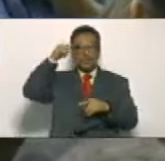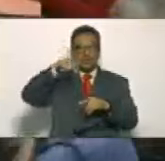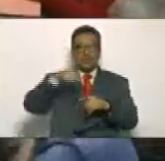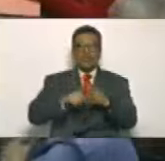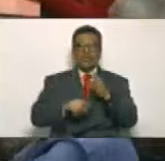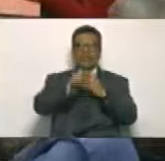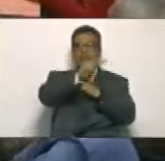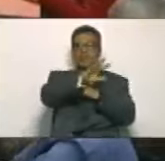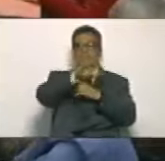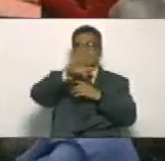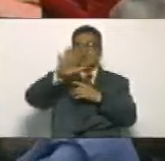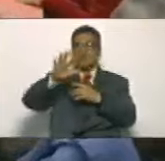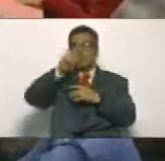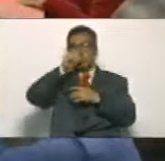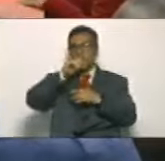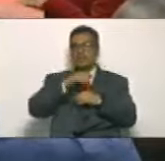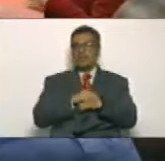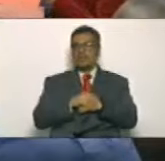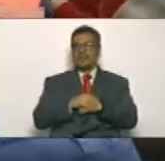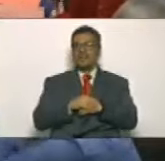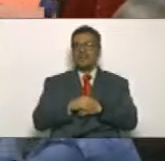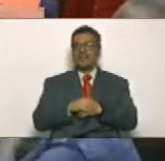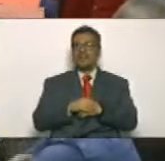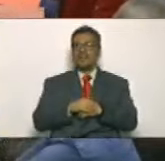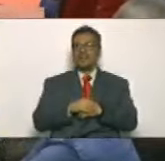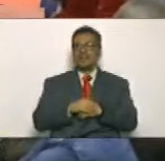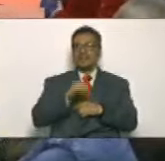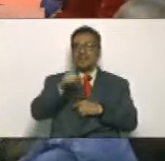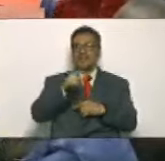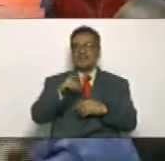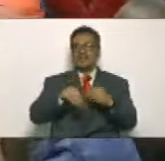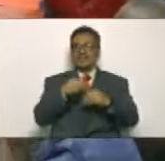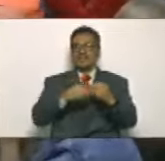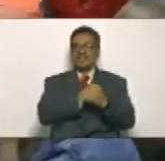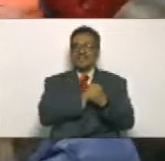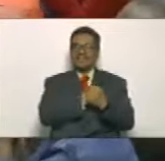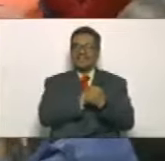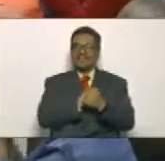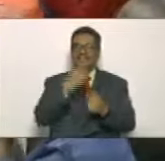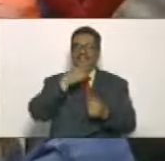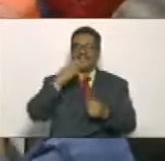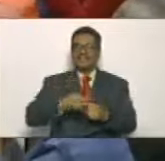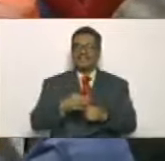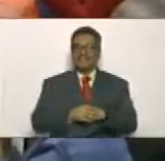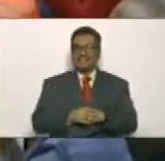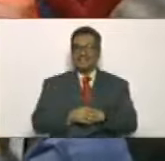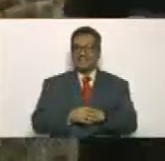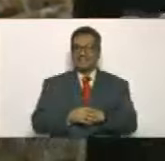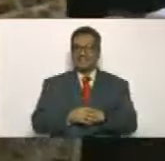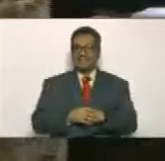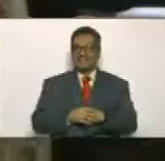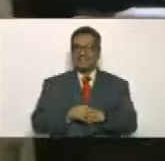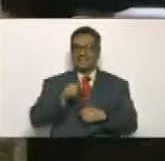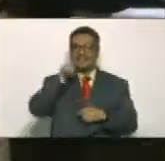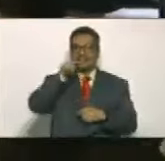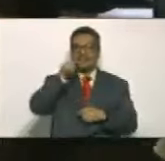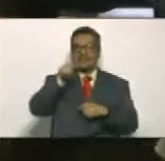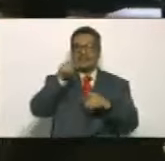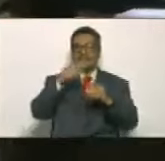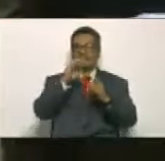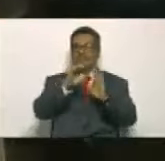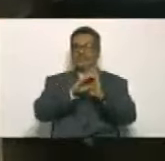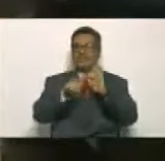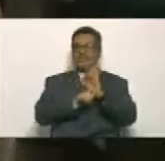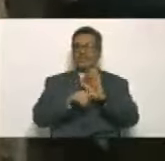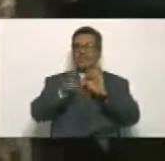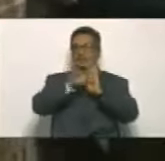cumple 25 años, ¿cómo te quiero? ¿Cómo te quiero? Aquí, porque